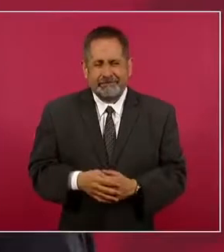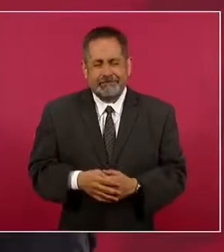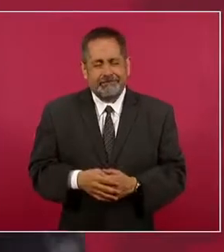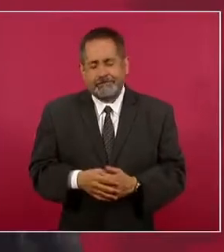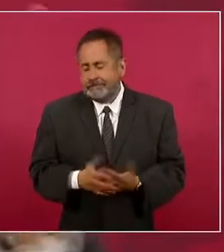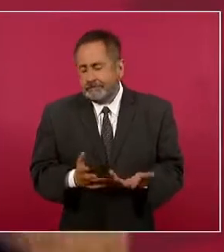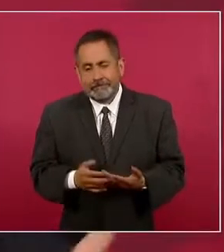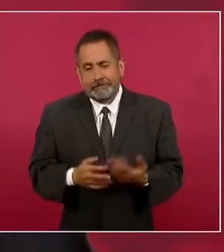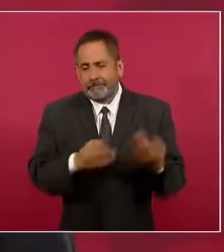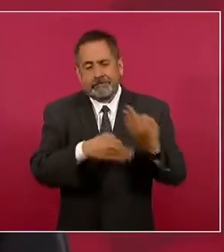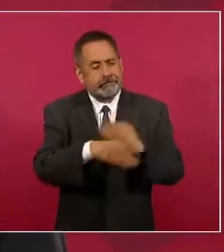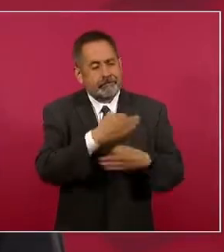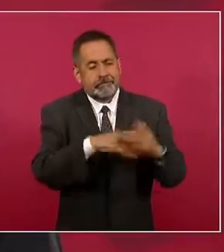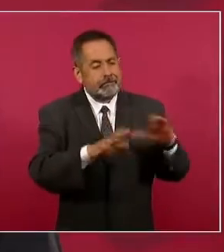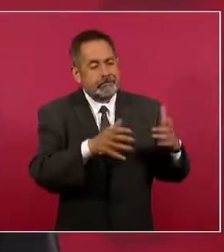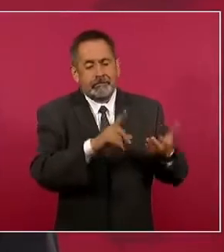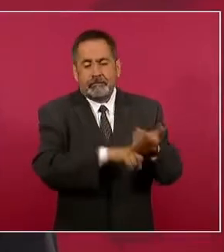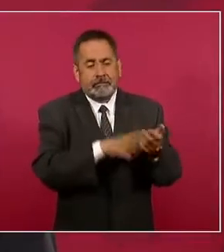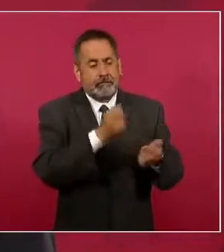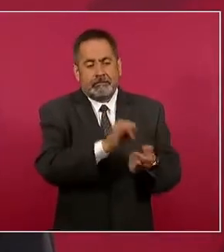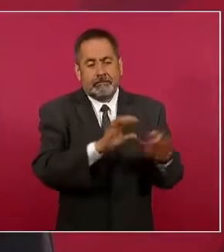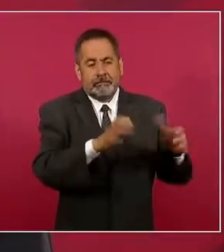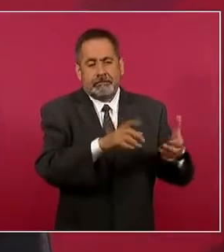Y en todo están